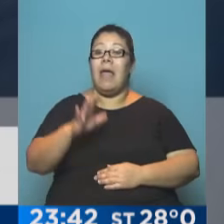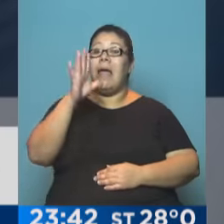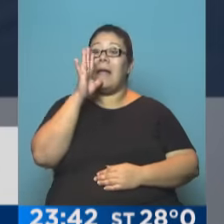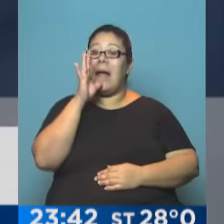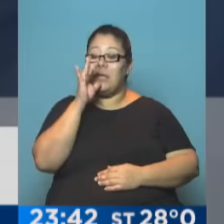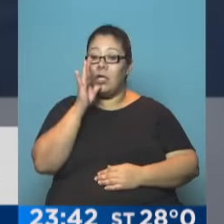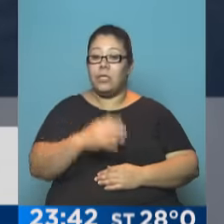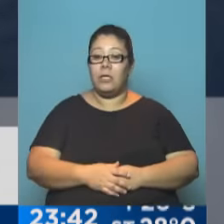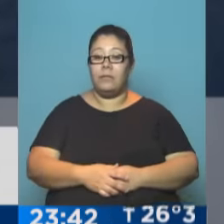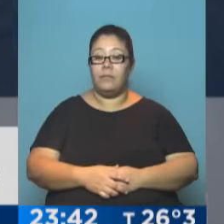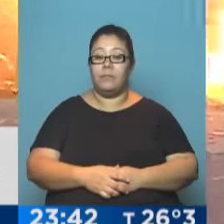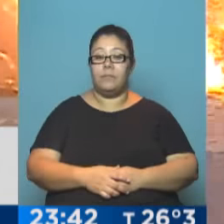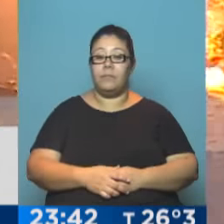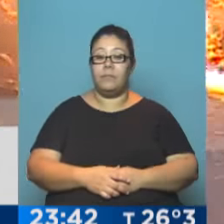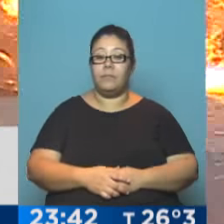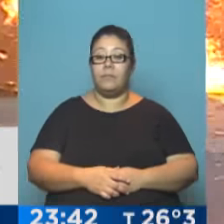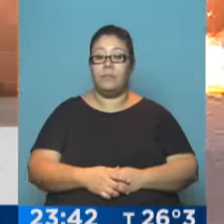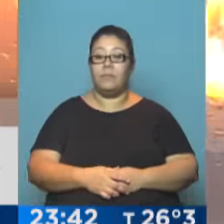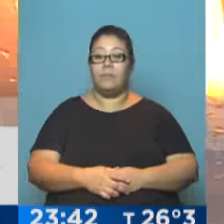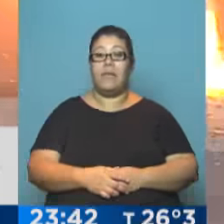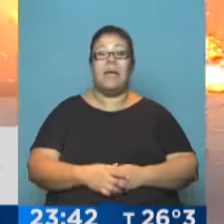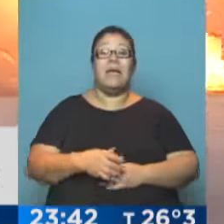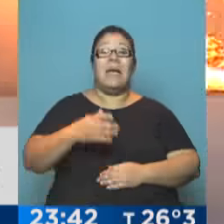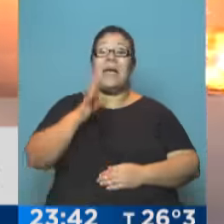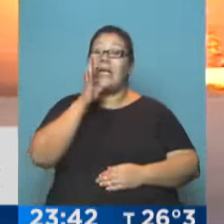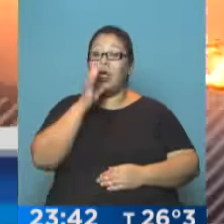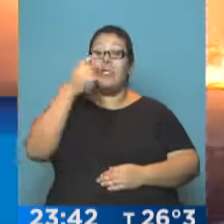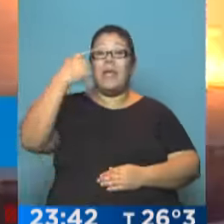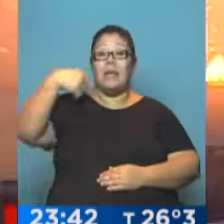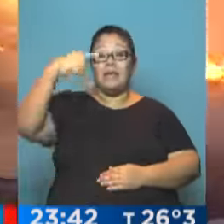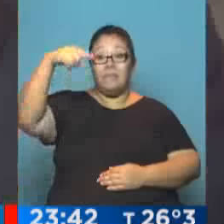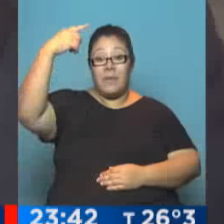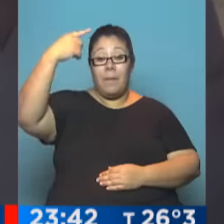unidades por piso o 6 están sin luz.